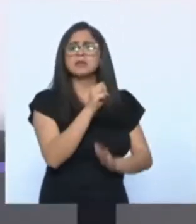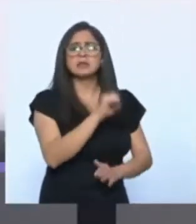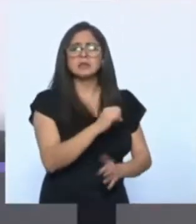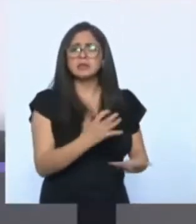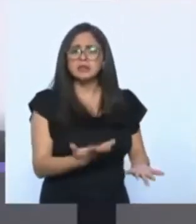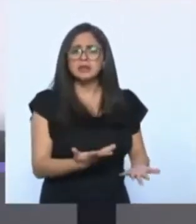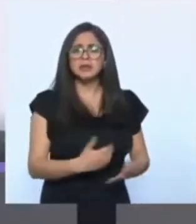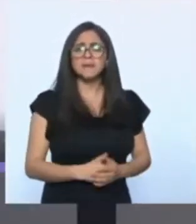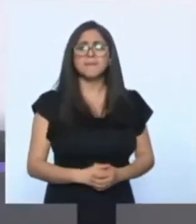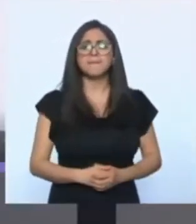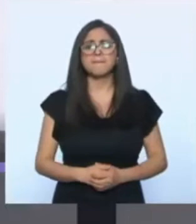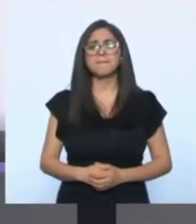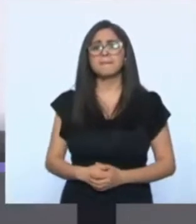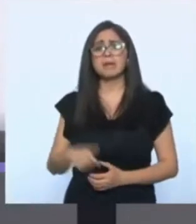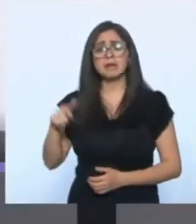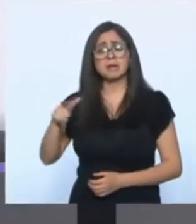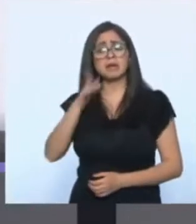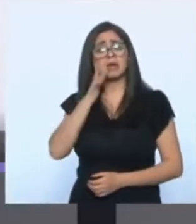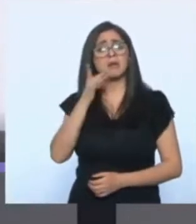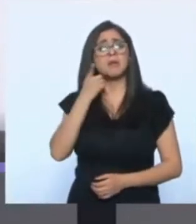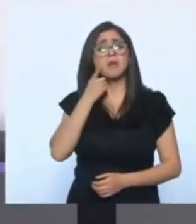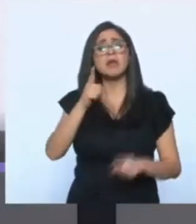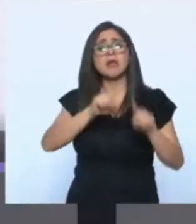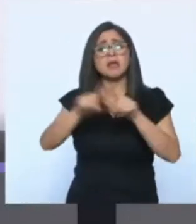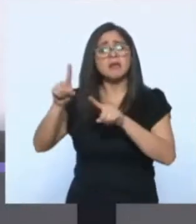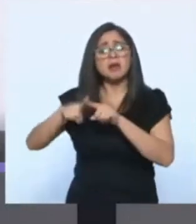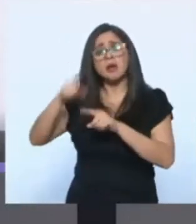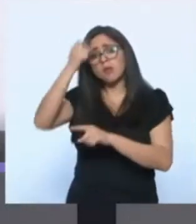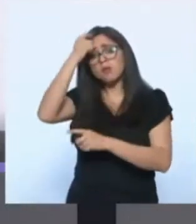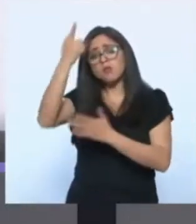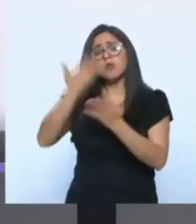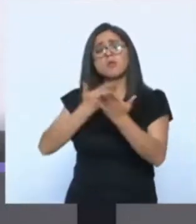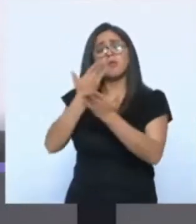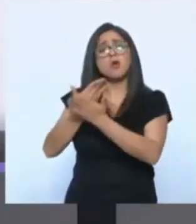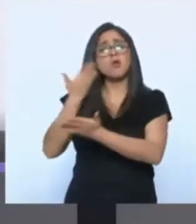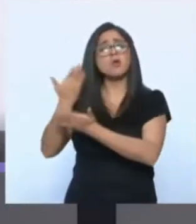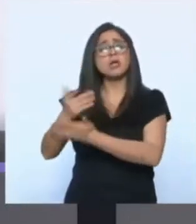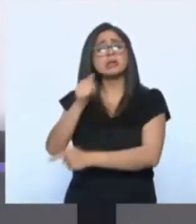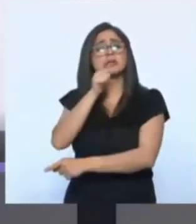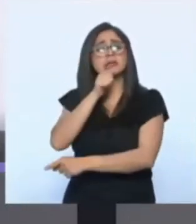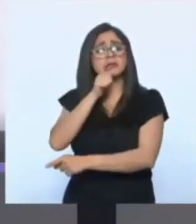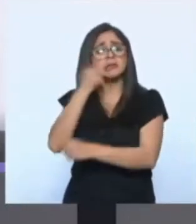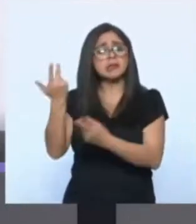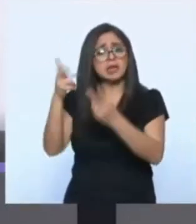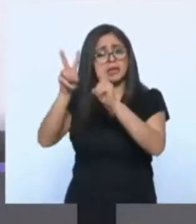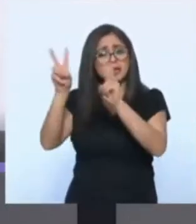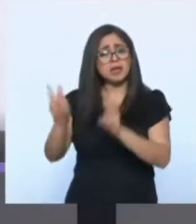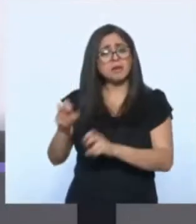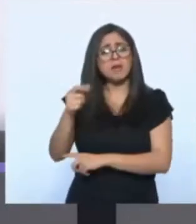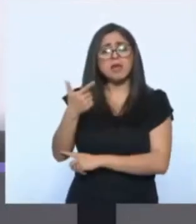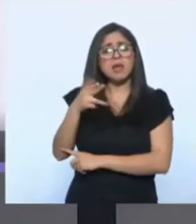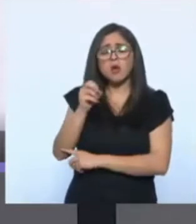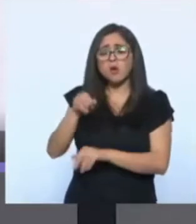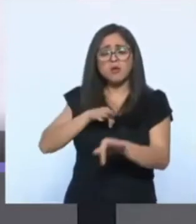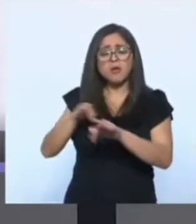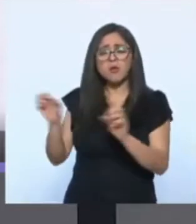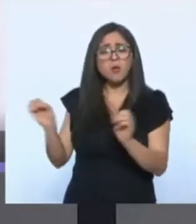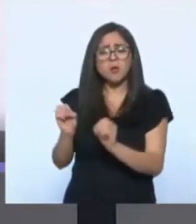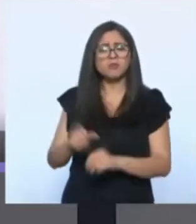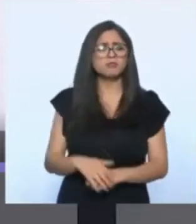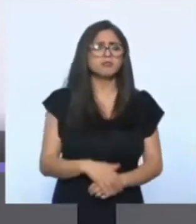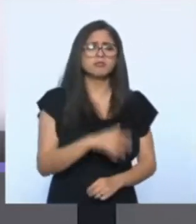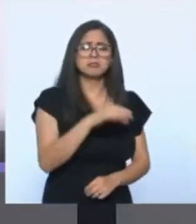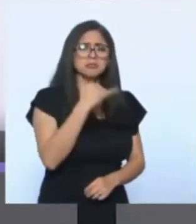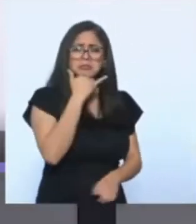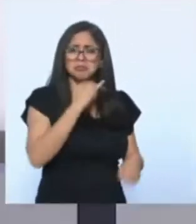tenemos congeladas, la mayoría de las iniciativas de género están congeladas. ¿Por qué?